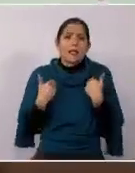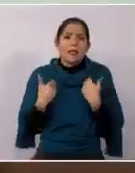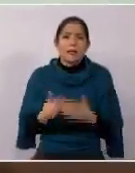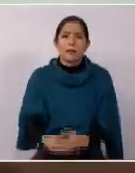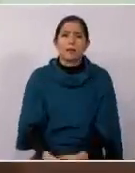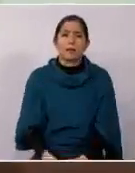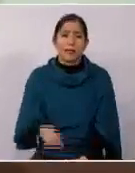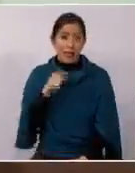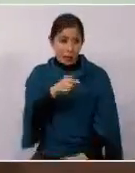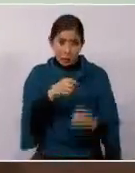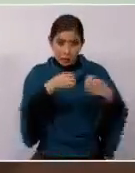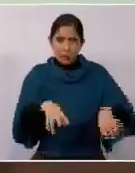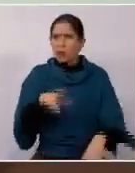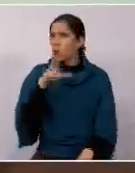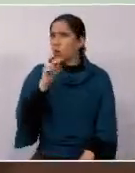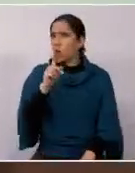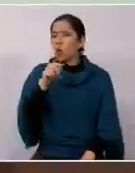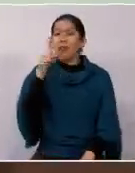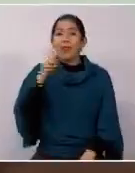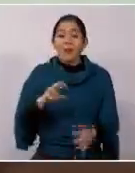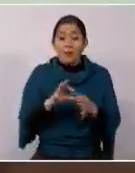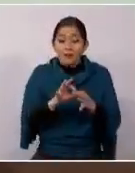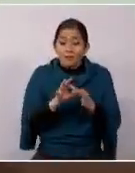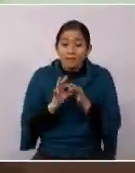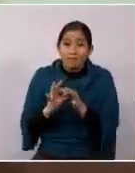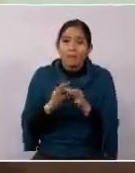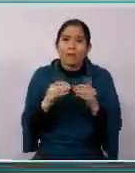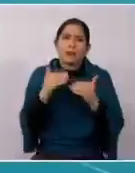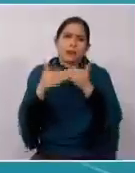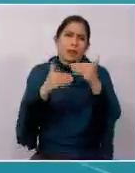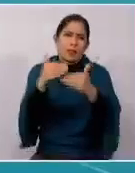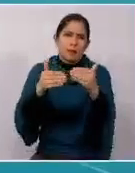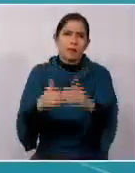tenemos que perder, más al contrario, tenemos que profundizar.